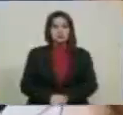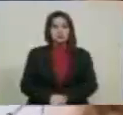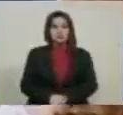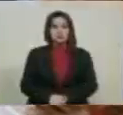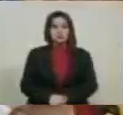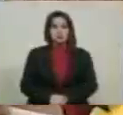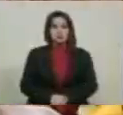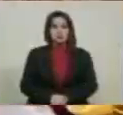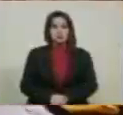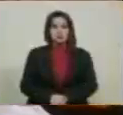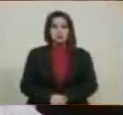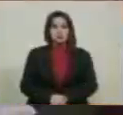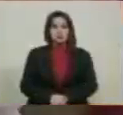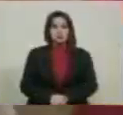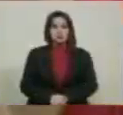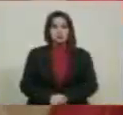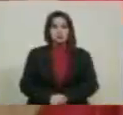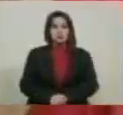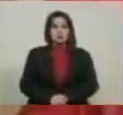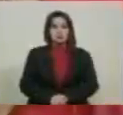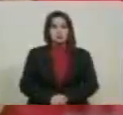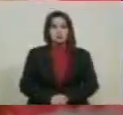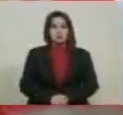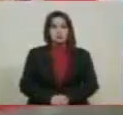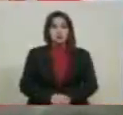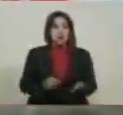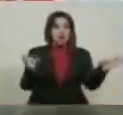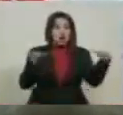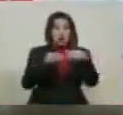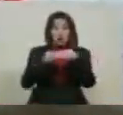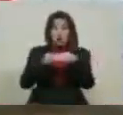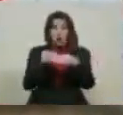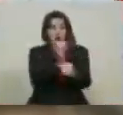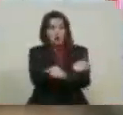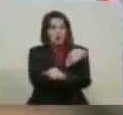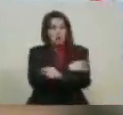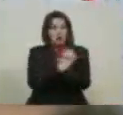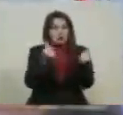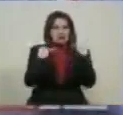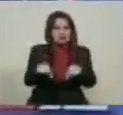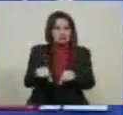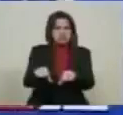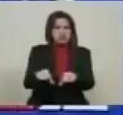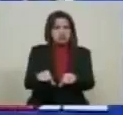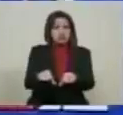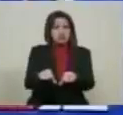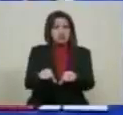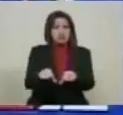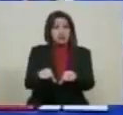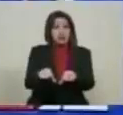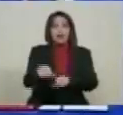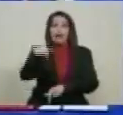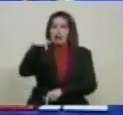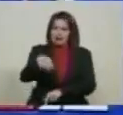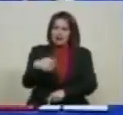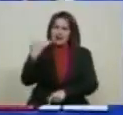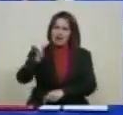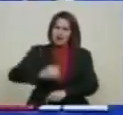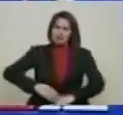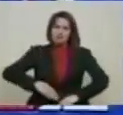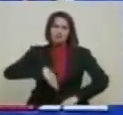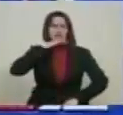Pero a pesar de esa minoría de ladrones y traidores y de las intrigas, aquí tenemos un